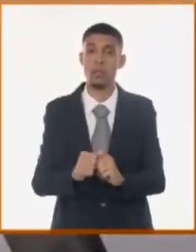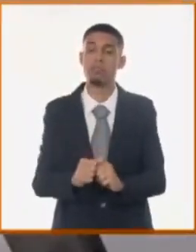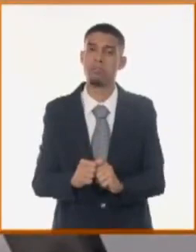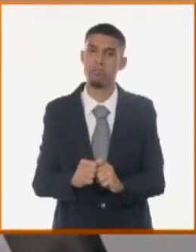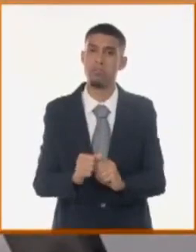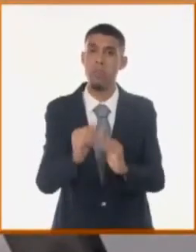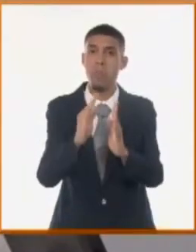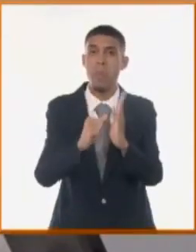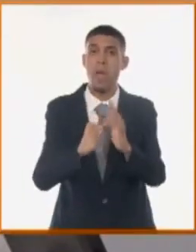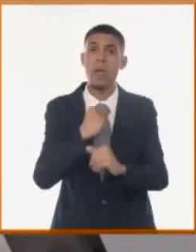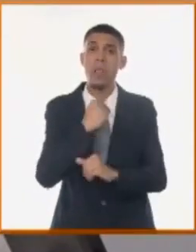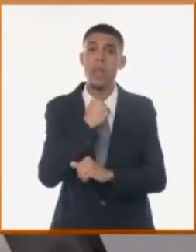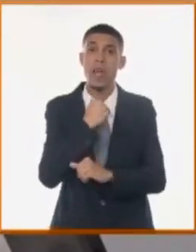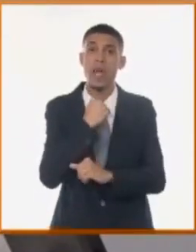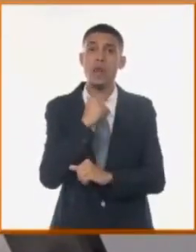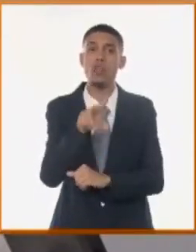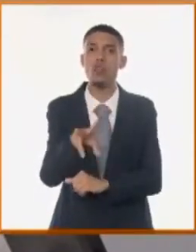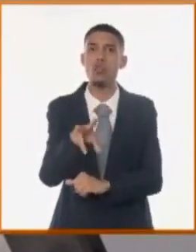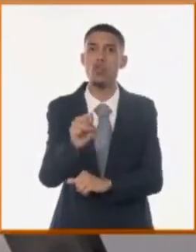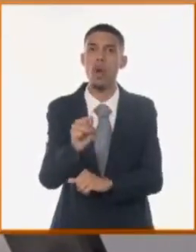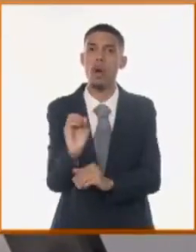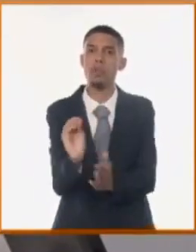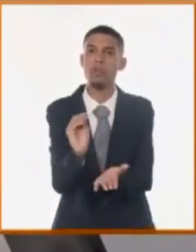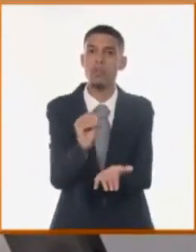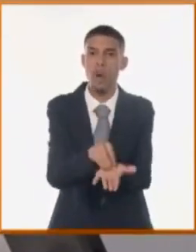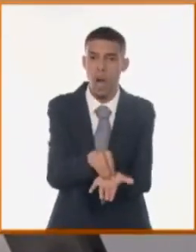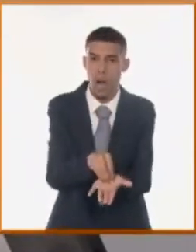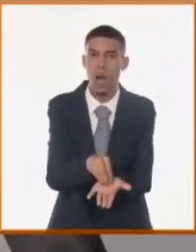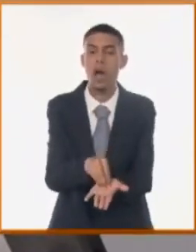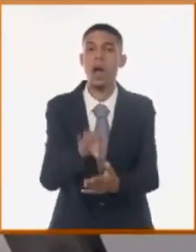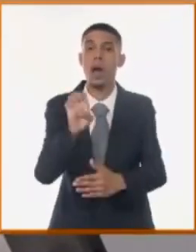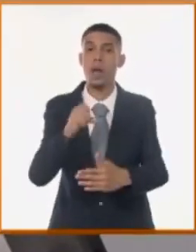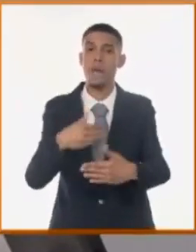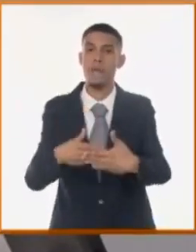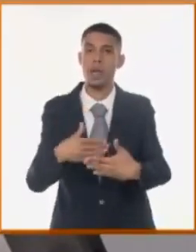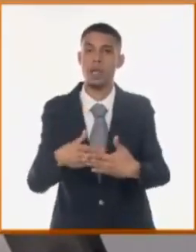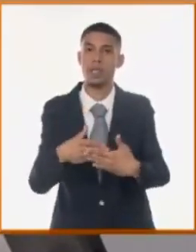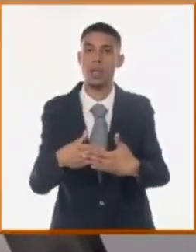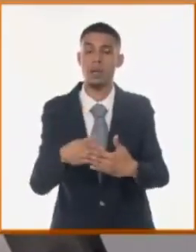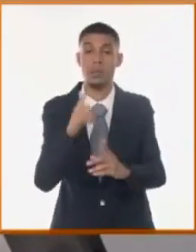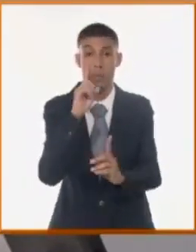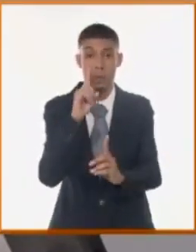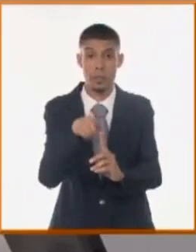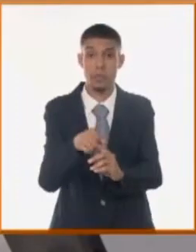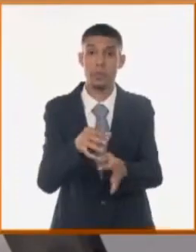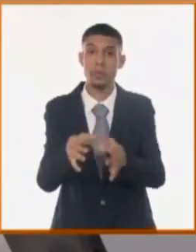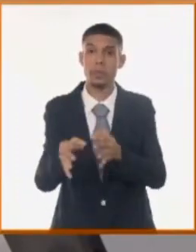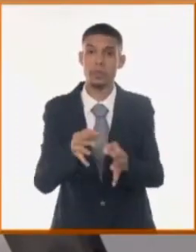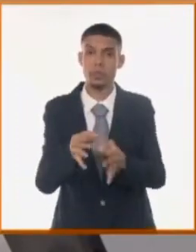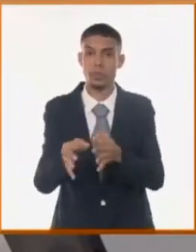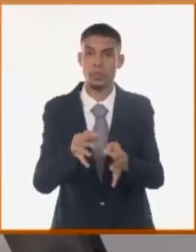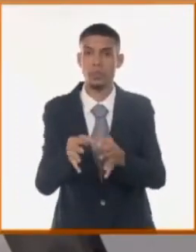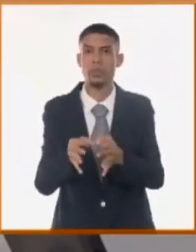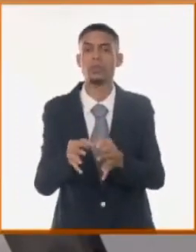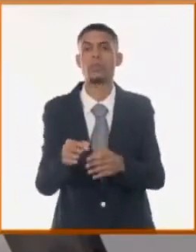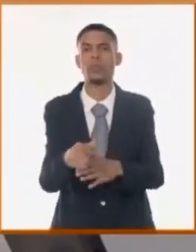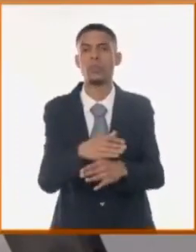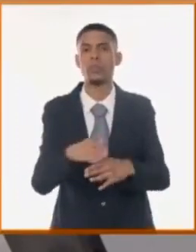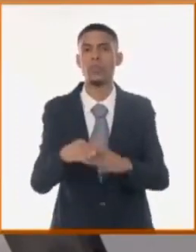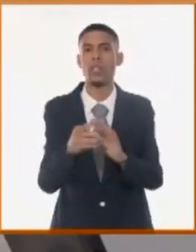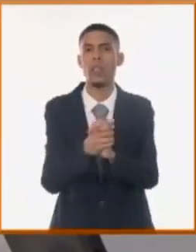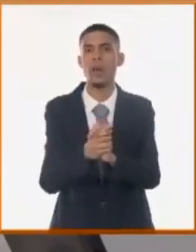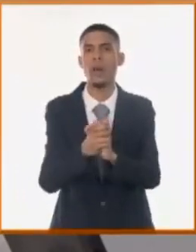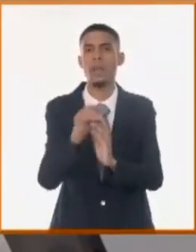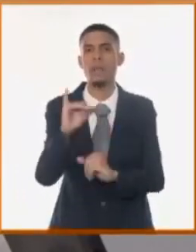de otras dos nuevas divisiones que se han transformado desde el punto de vista de la gestión en MIPYMES estatales, donde DESOF